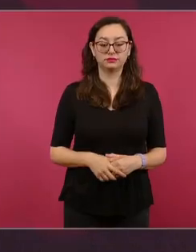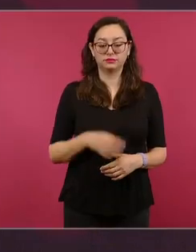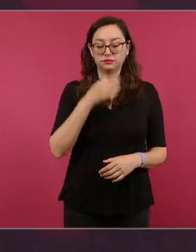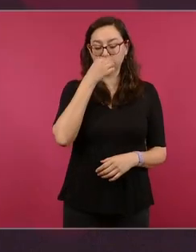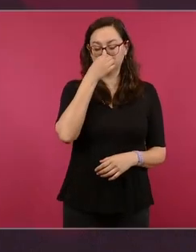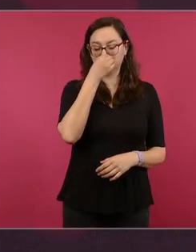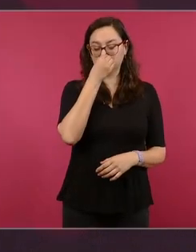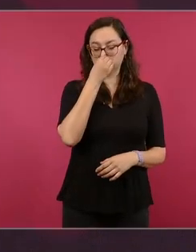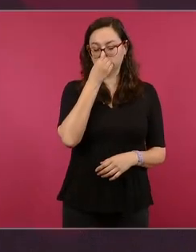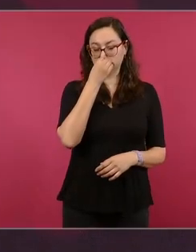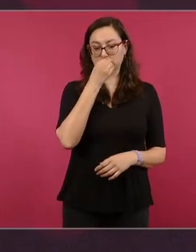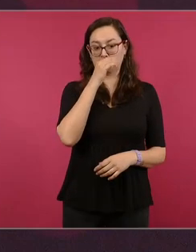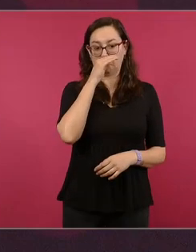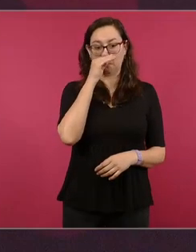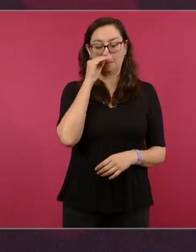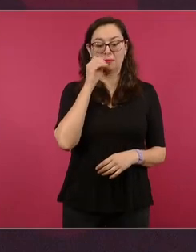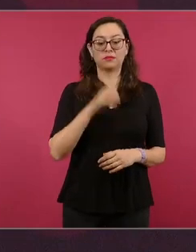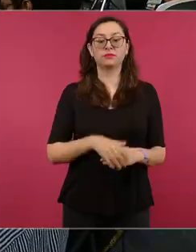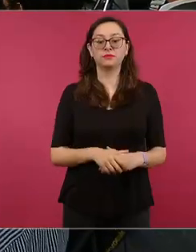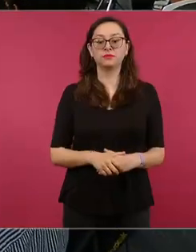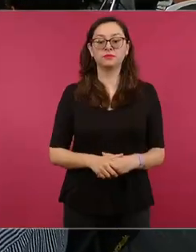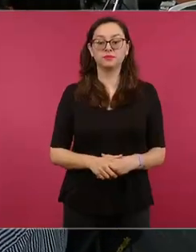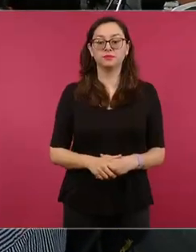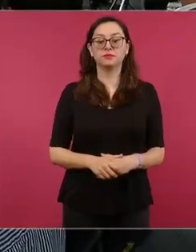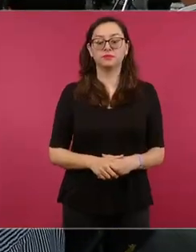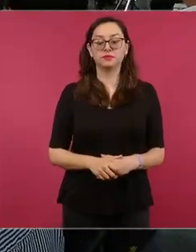Pero hagan el ejercicio de los medios,